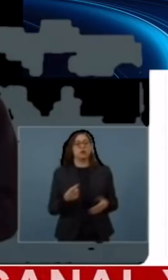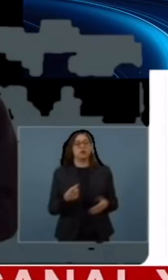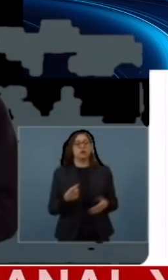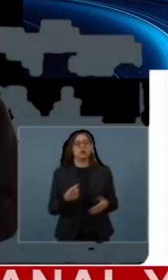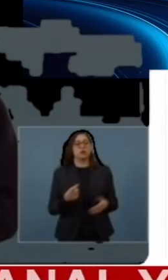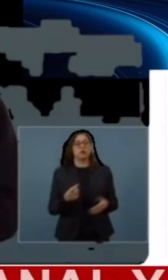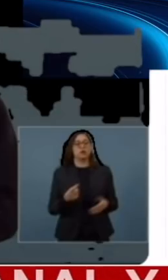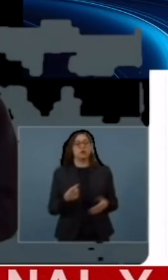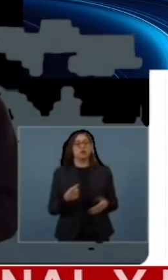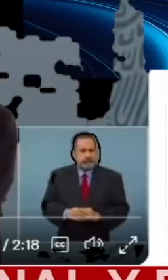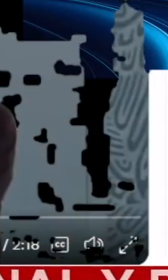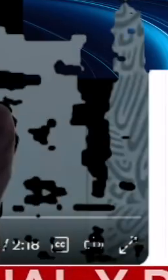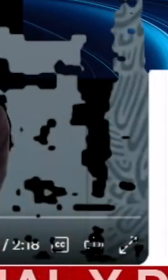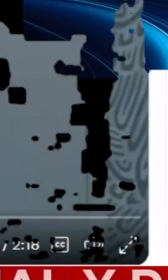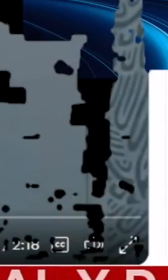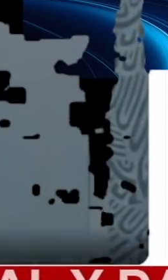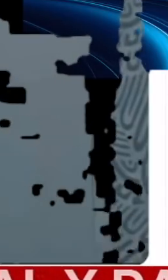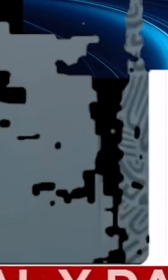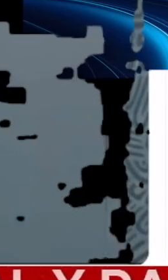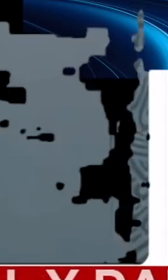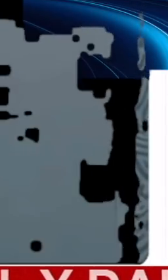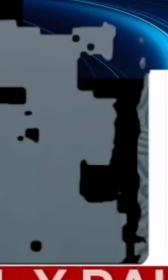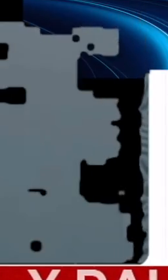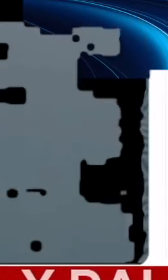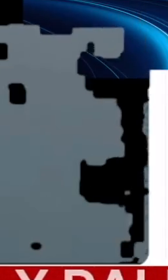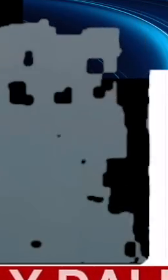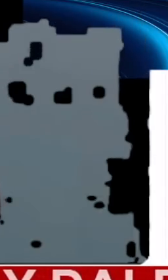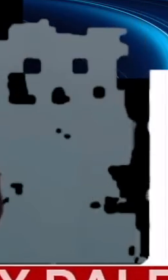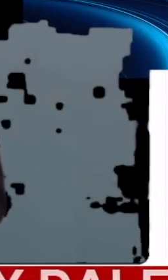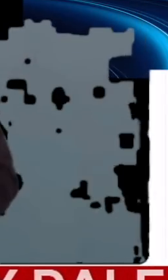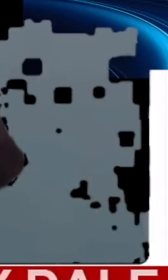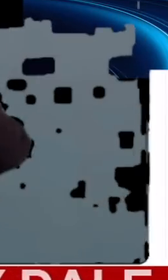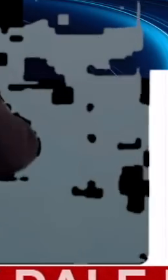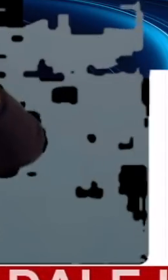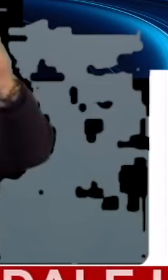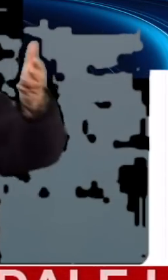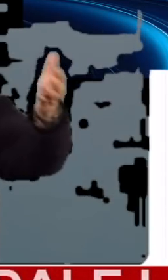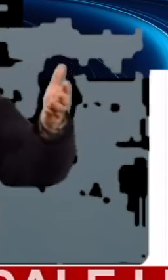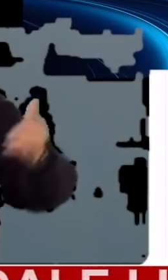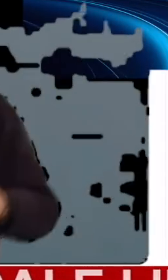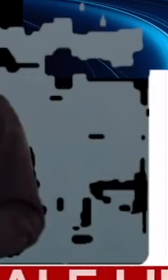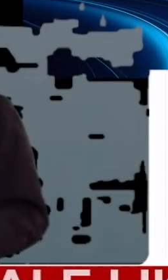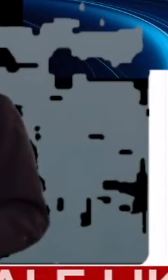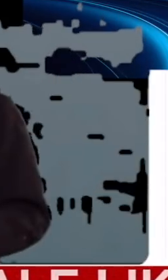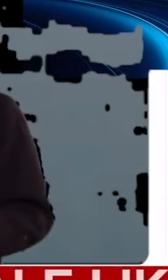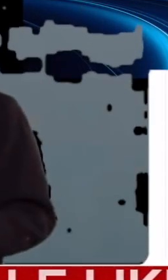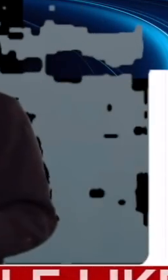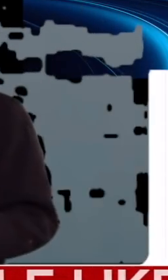están revisando sus estatutos. Importante es que se están ahora